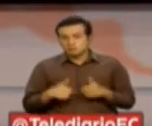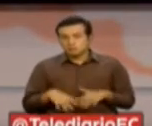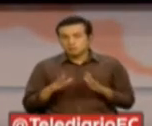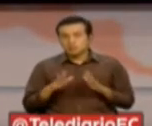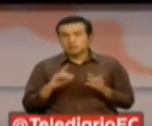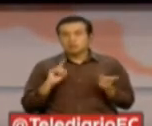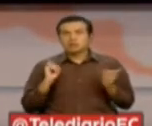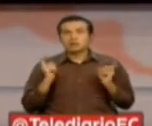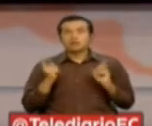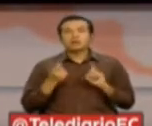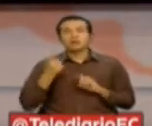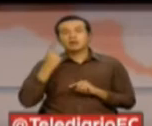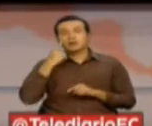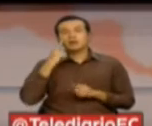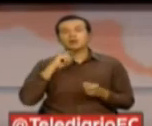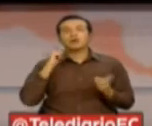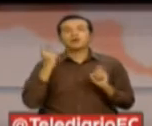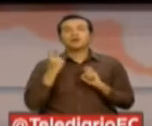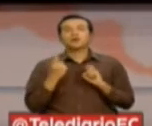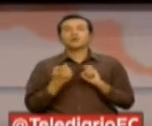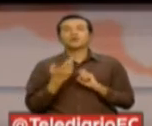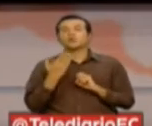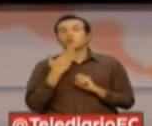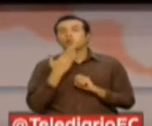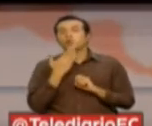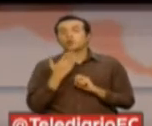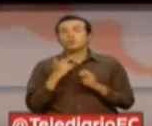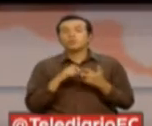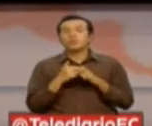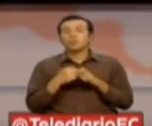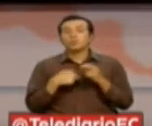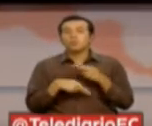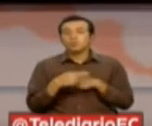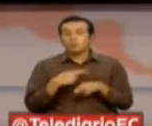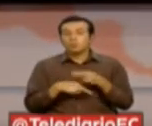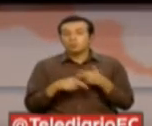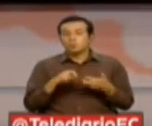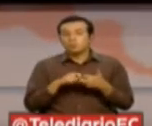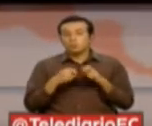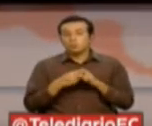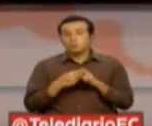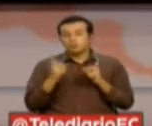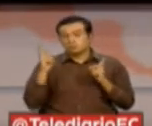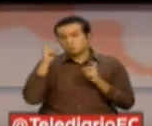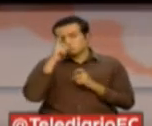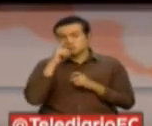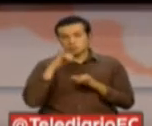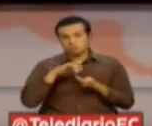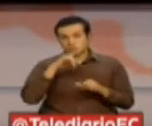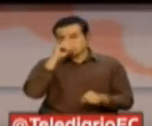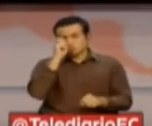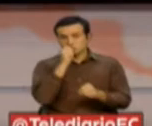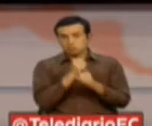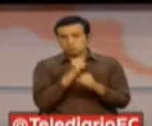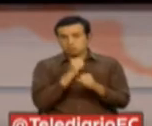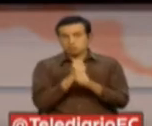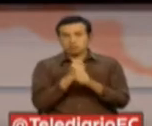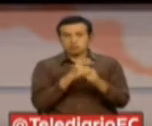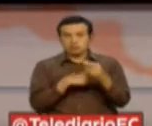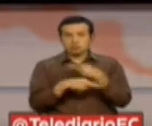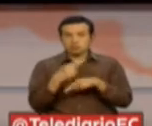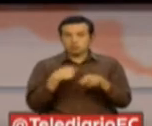transforme en un nuevo tengo una nueva traba comercial que impida que podamos seguir trabajando en agendas comerciales